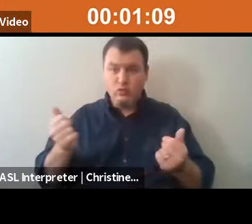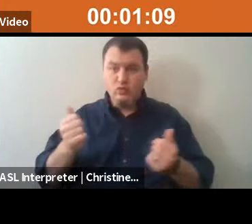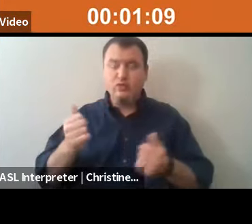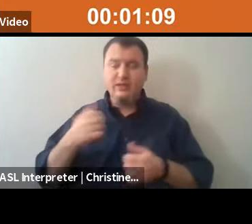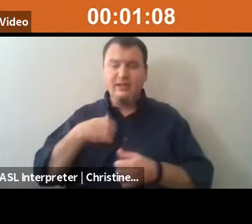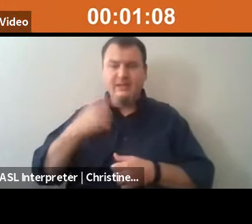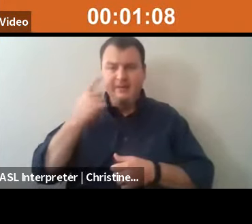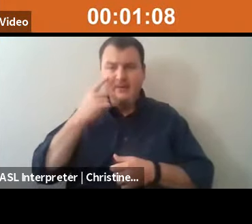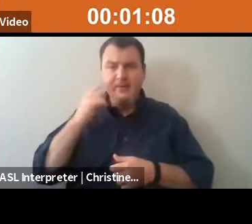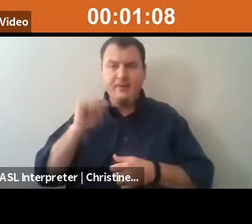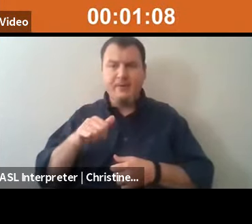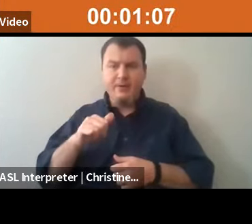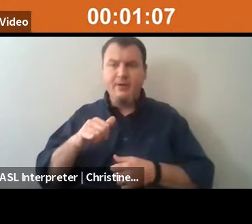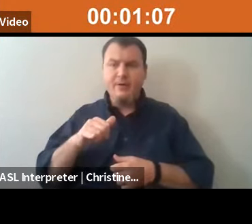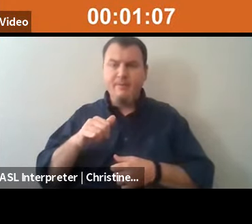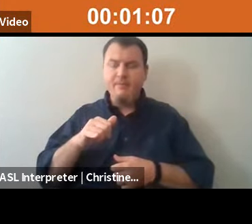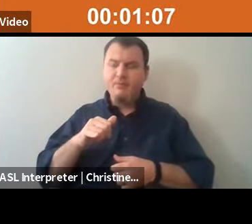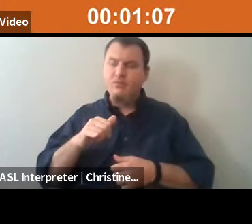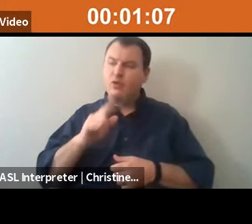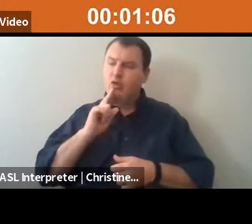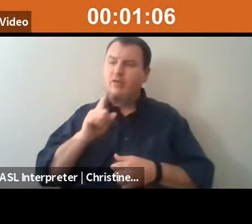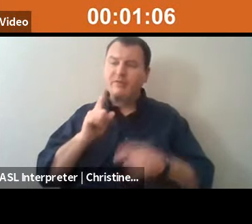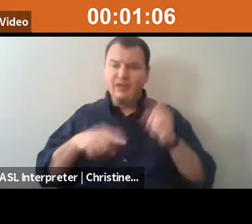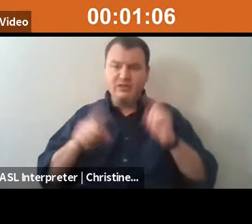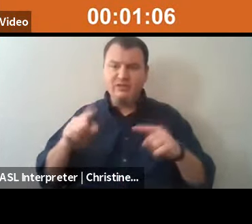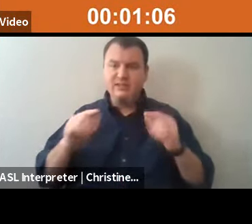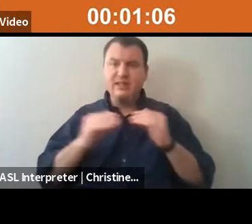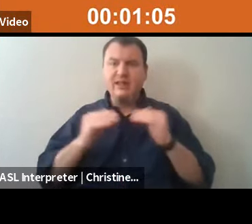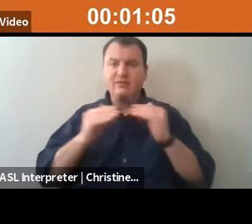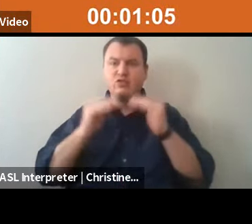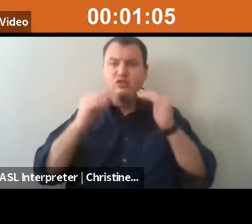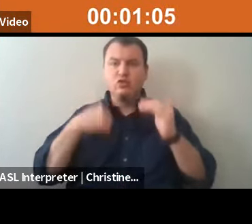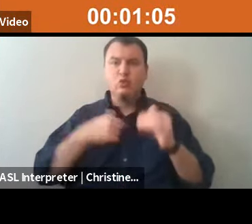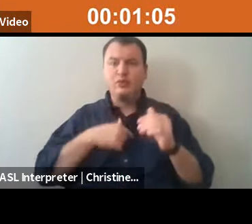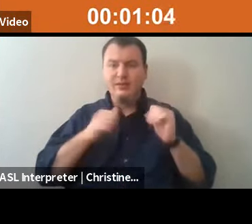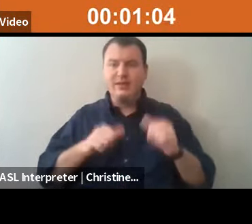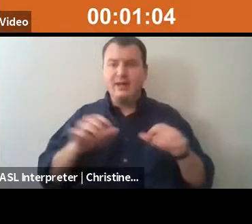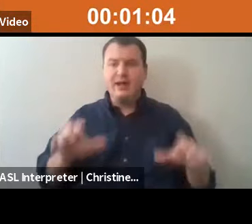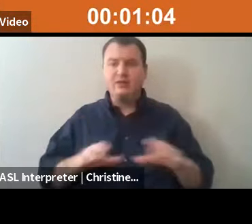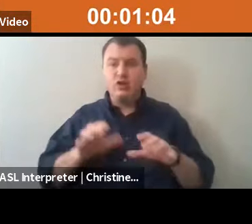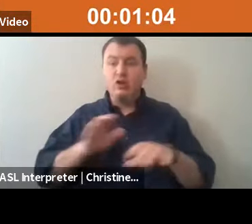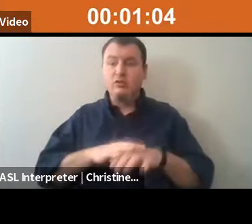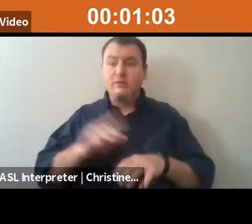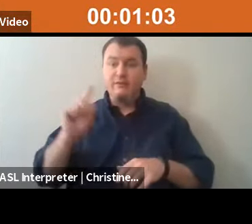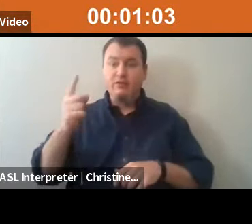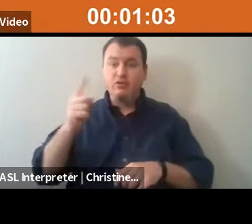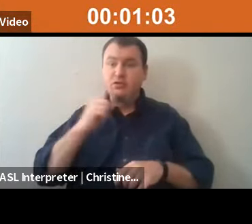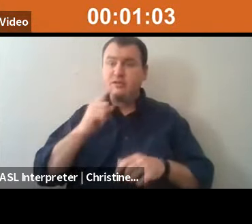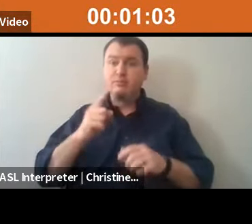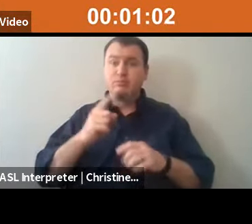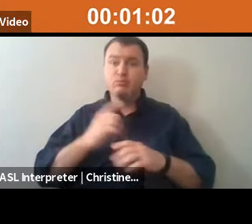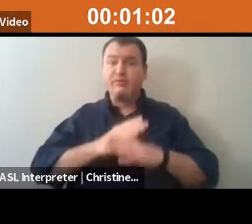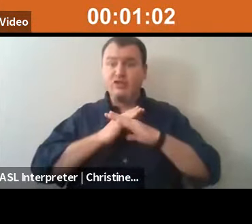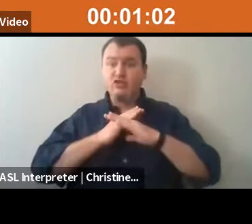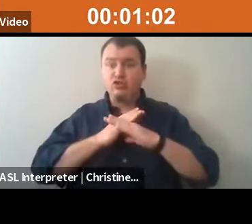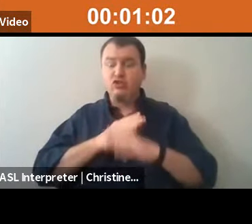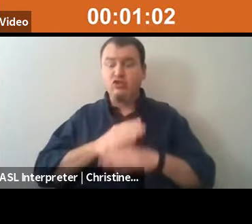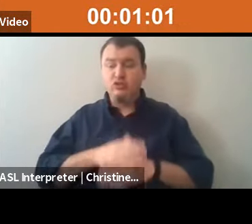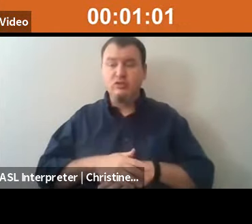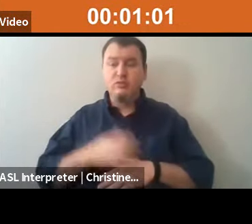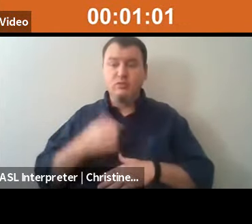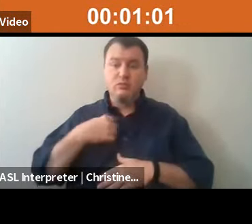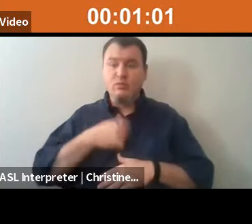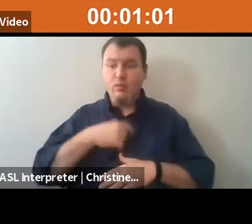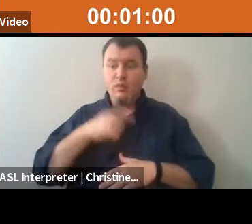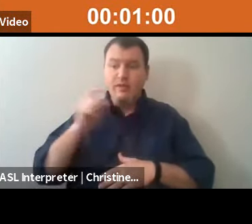actuación muy importantes. Una es la prevención, reforzando los mecanismos de prevención